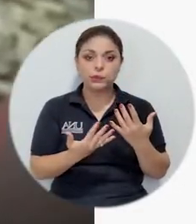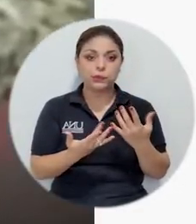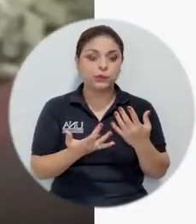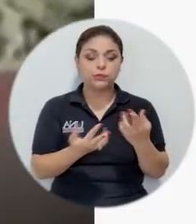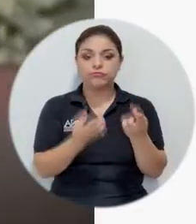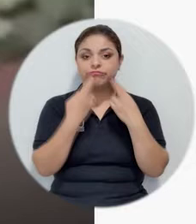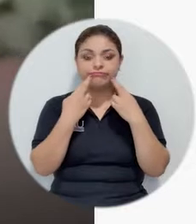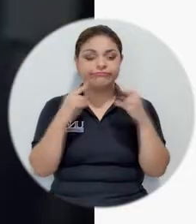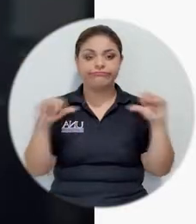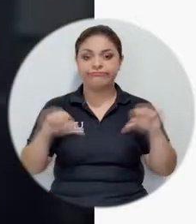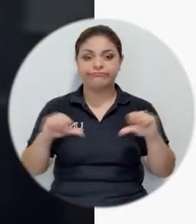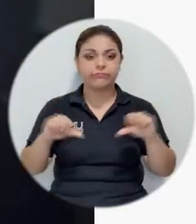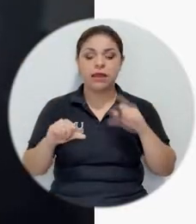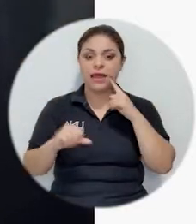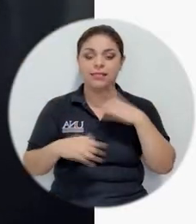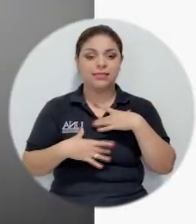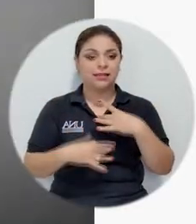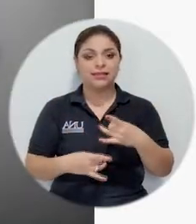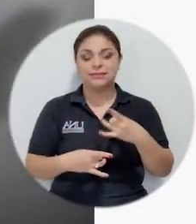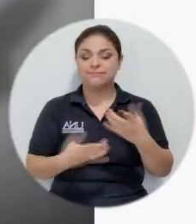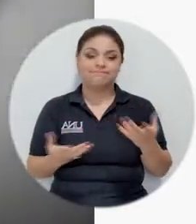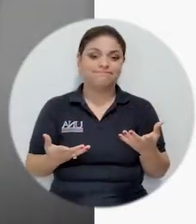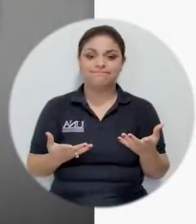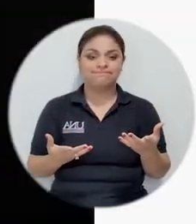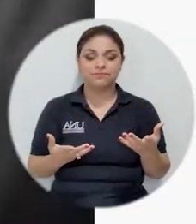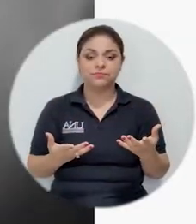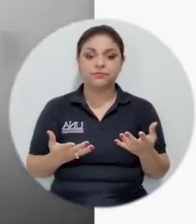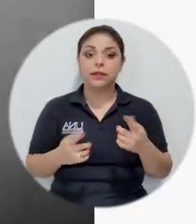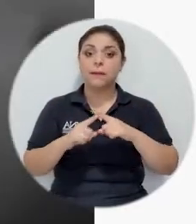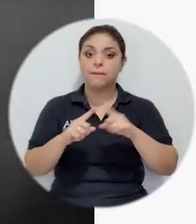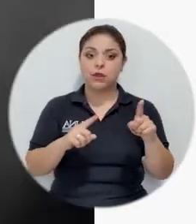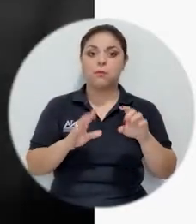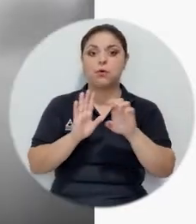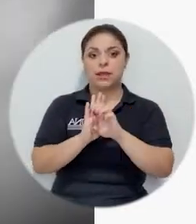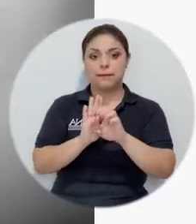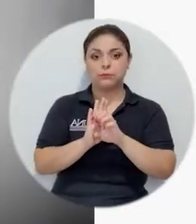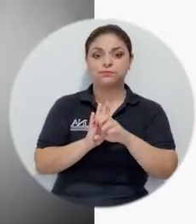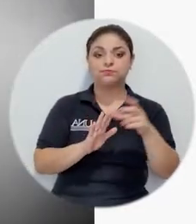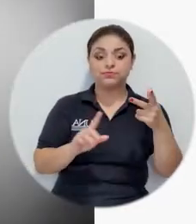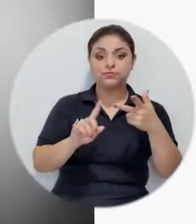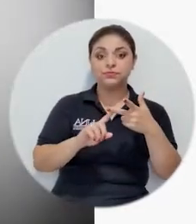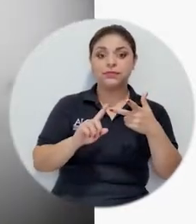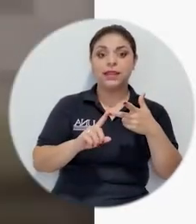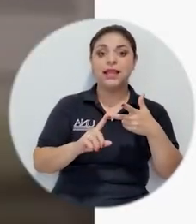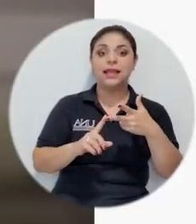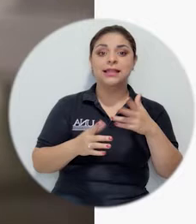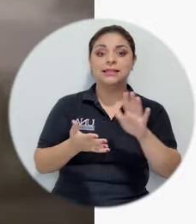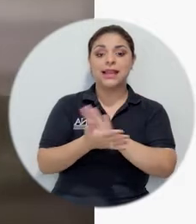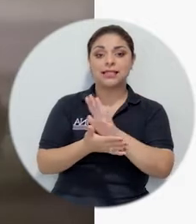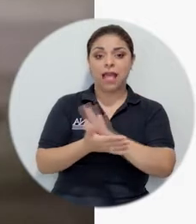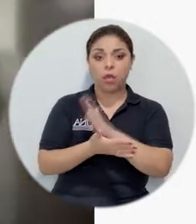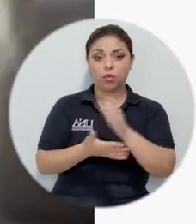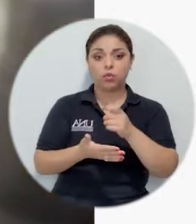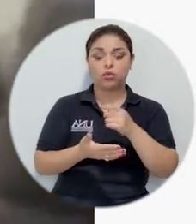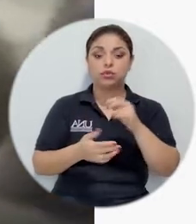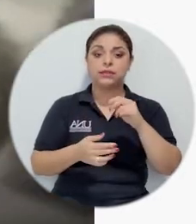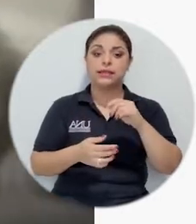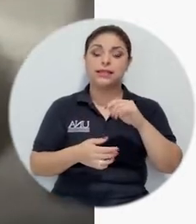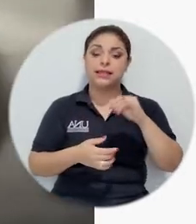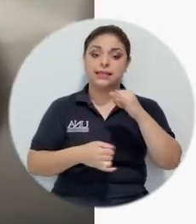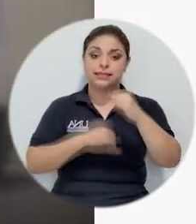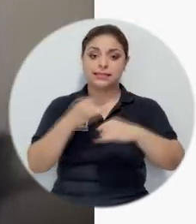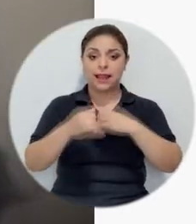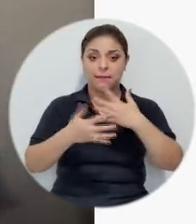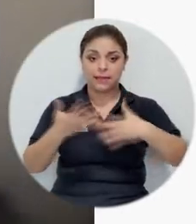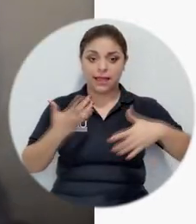sus intereses y tuvo que llevarse al sistema universal, pero los otros instrumentos, por ejemplo, como el Tratado Interamericano de Asistencia Recíproca, son instrumentos que